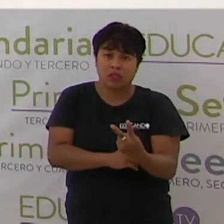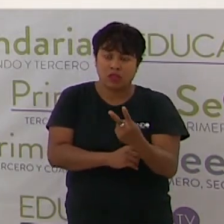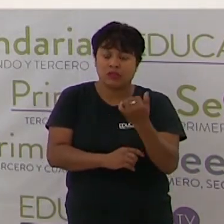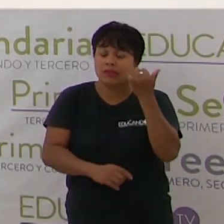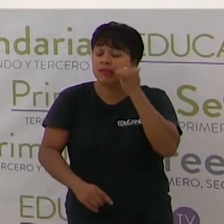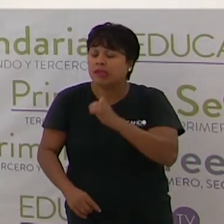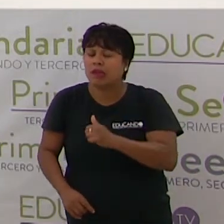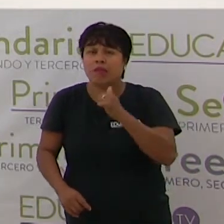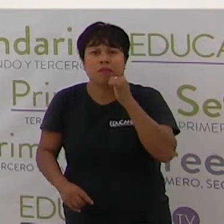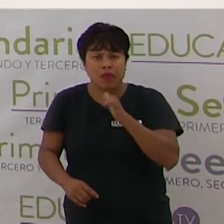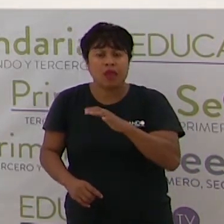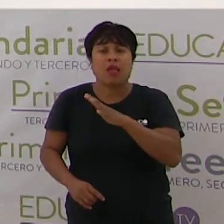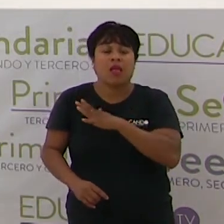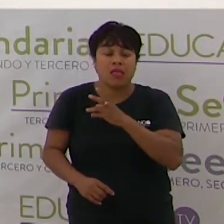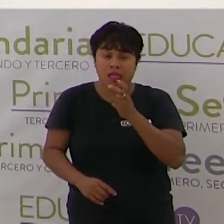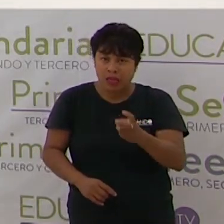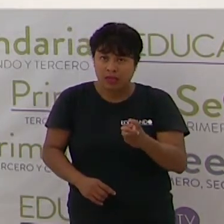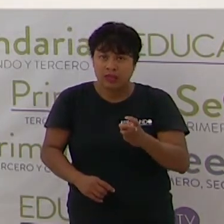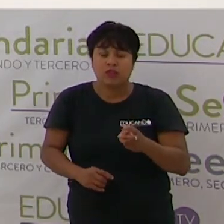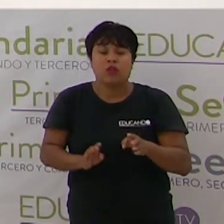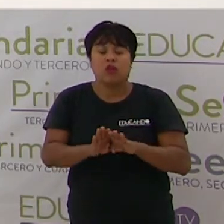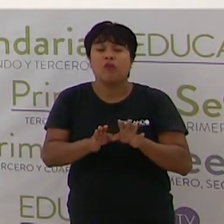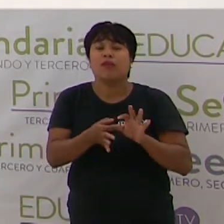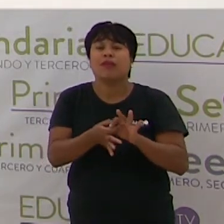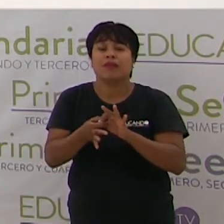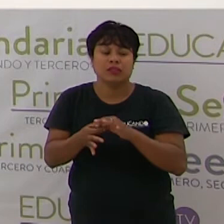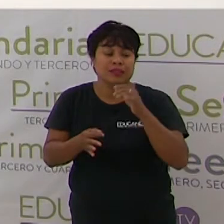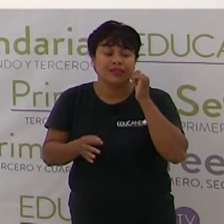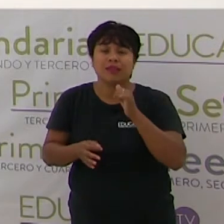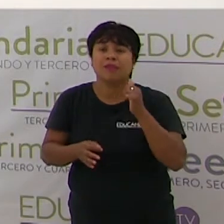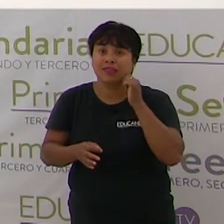siempre en este cilindro o en ese cilindro siempre